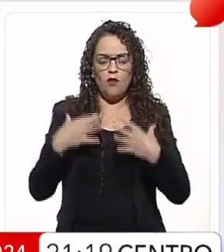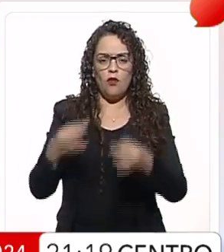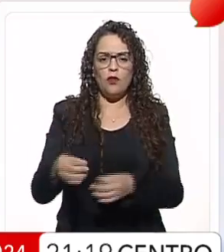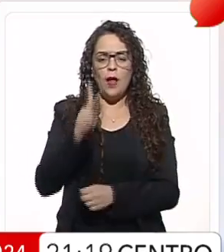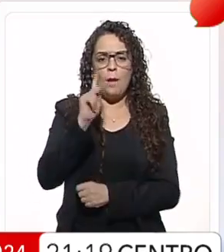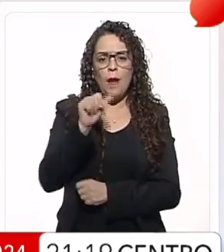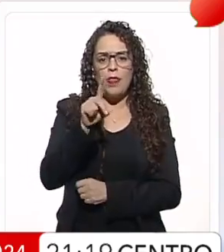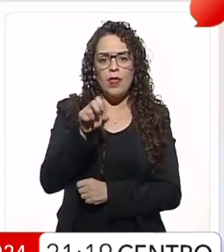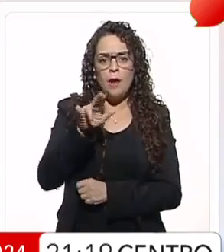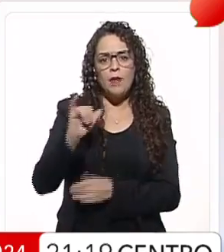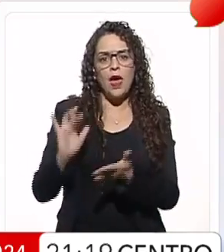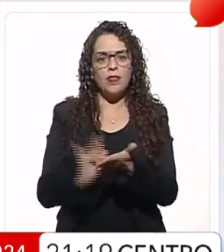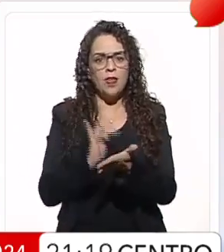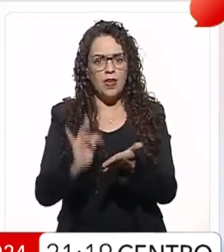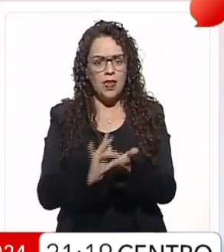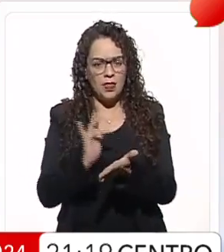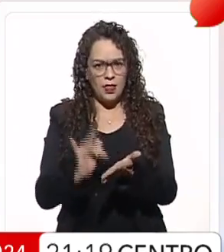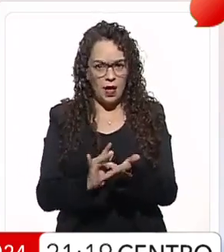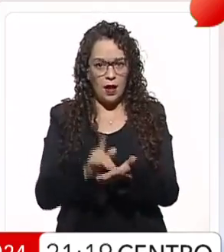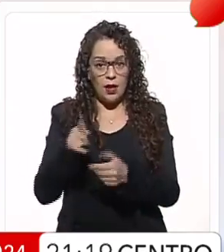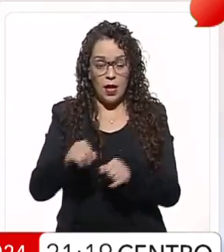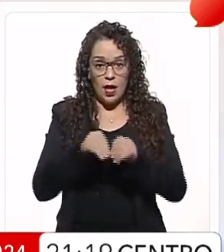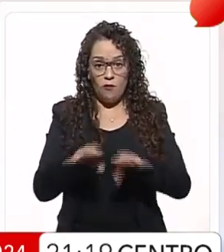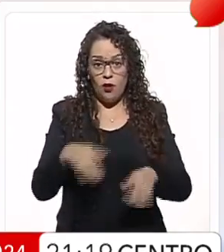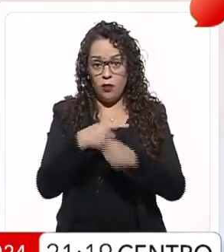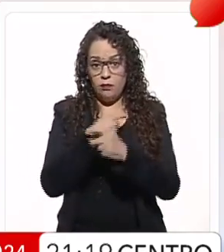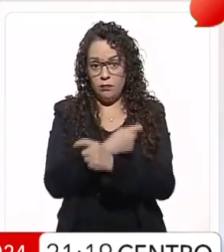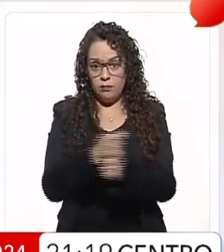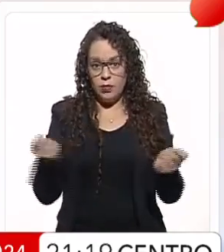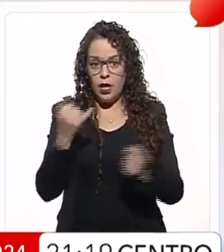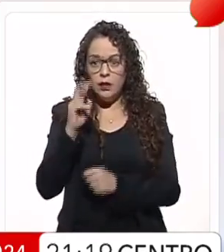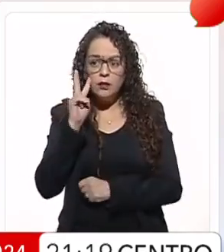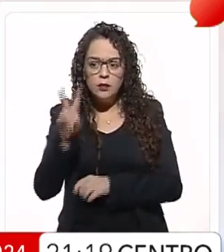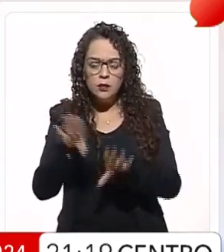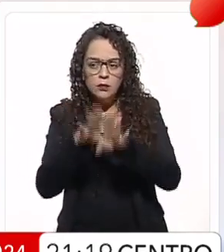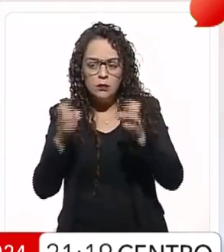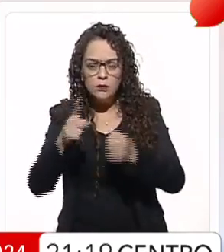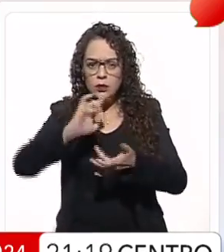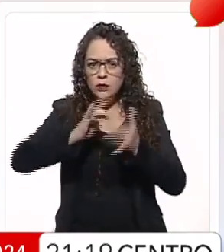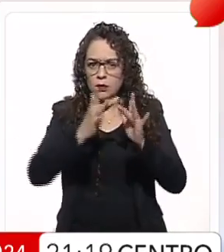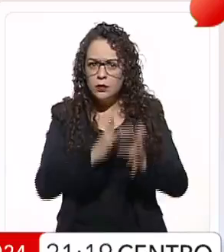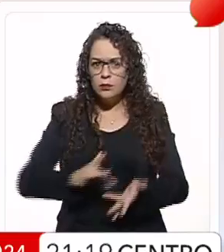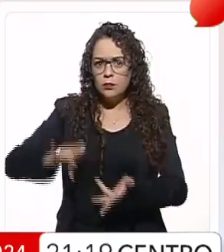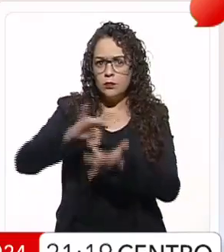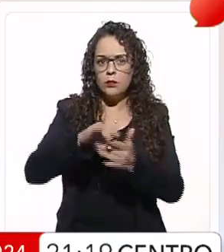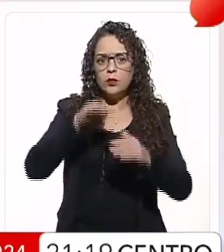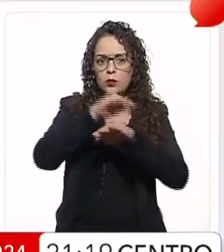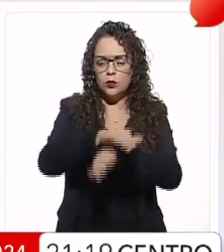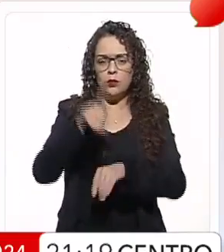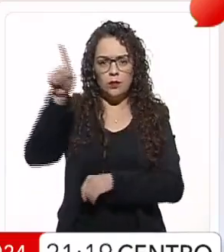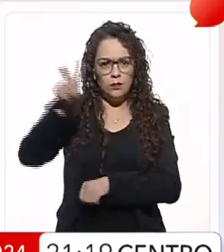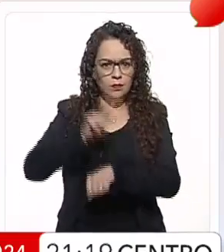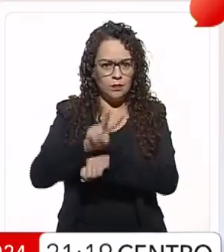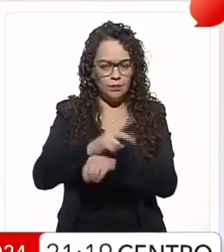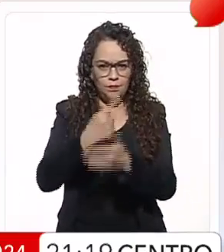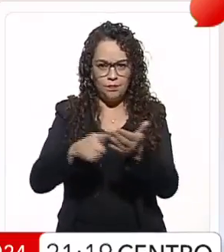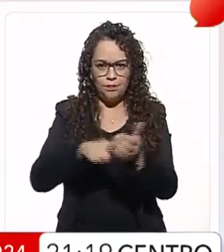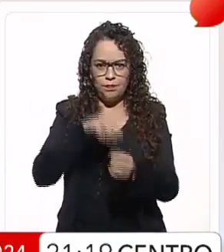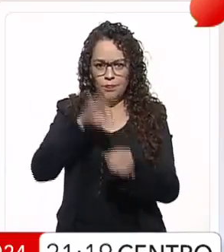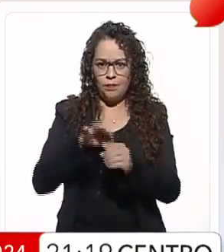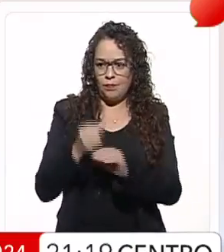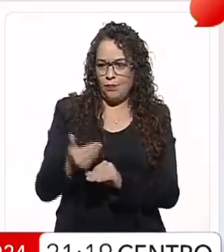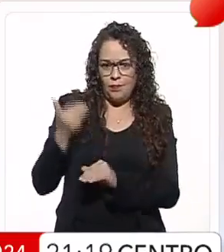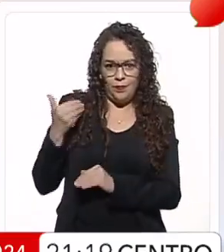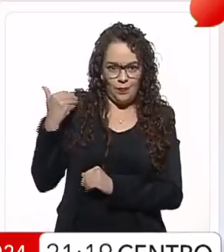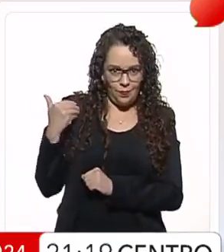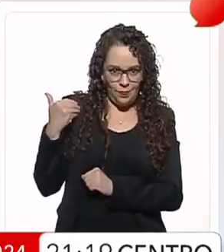a la cobertura informativa y al comportamiento de las redes sociales en torno al tema de las elecciones venezolanas. Esto es